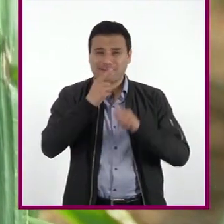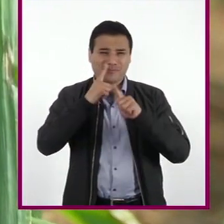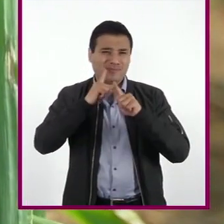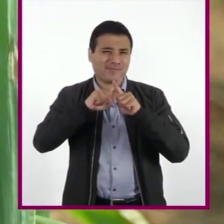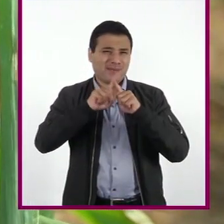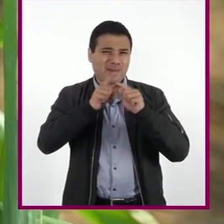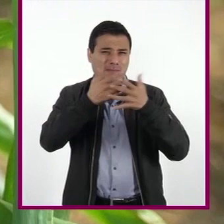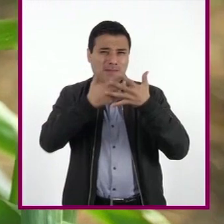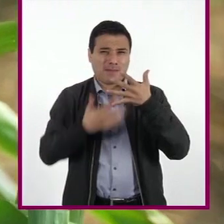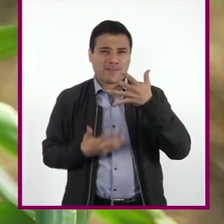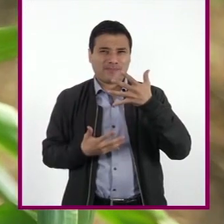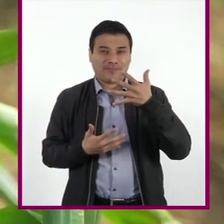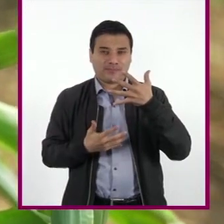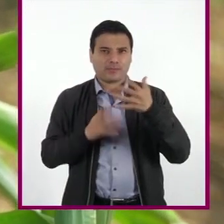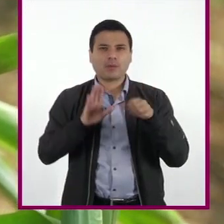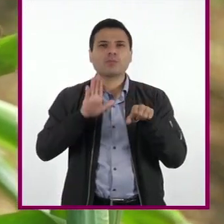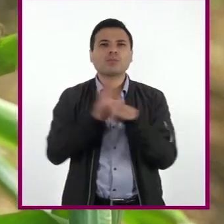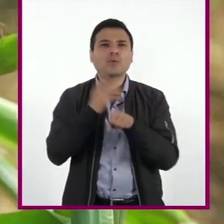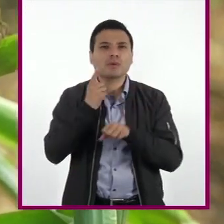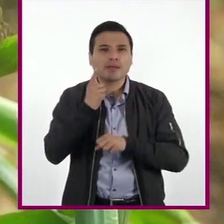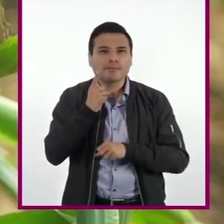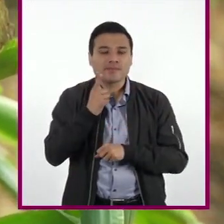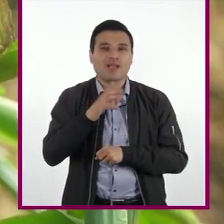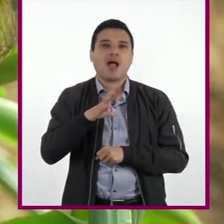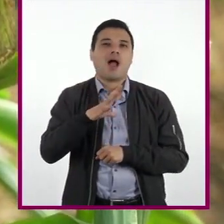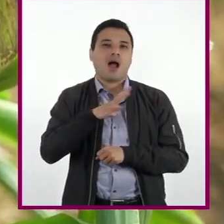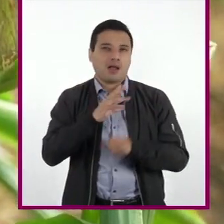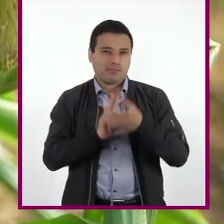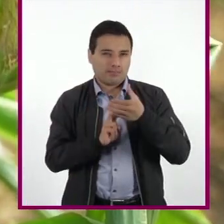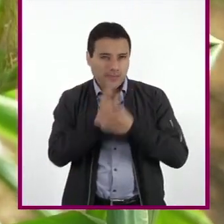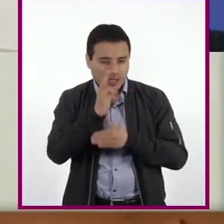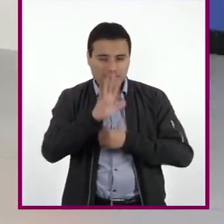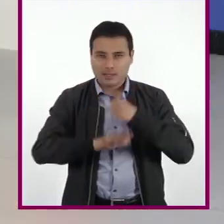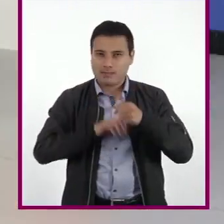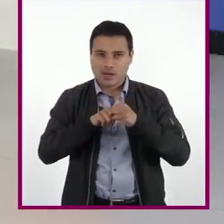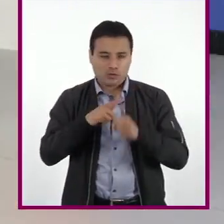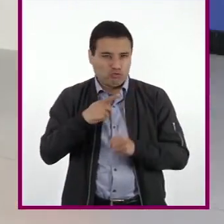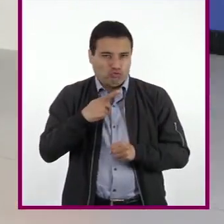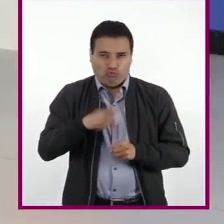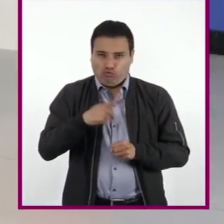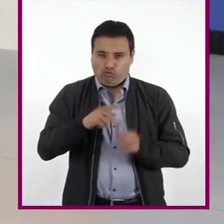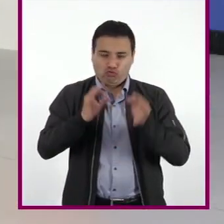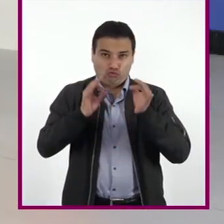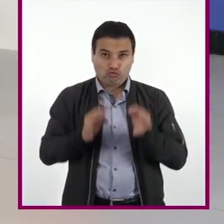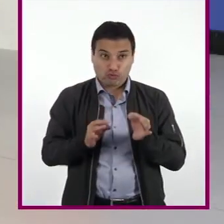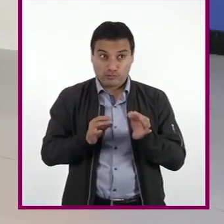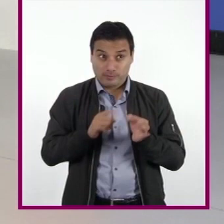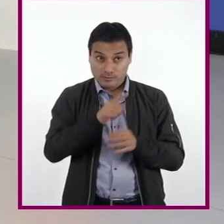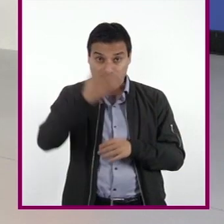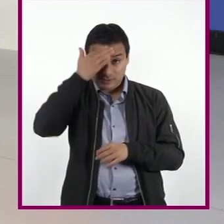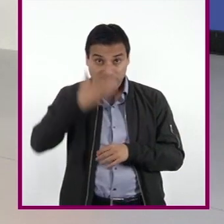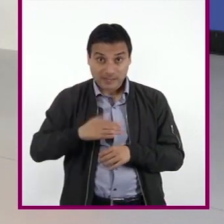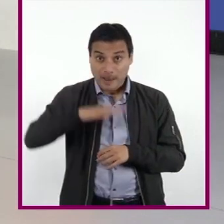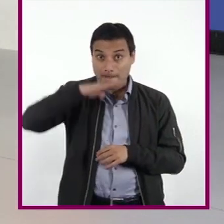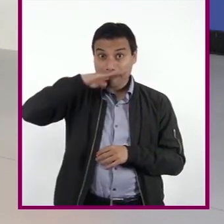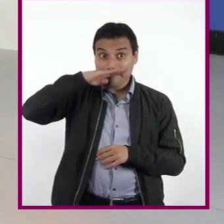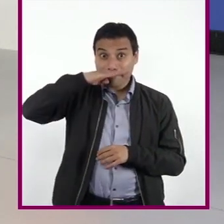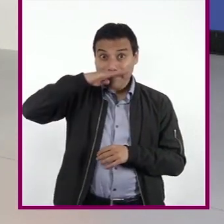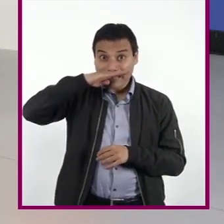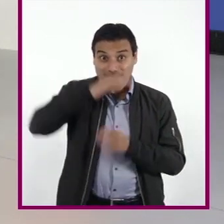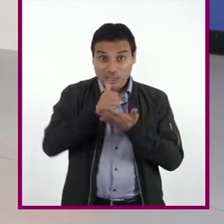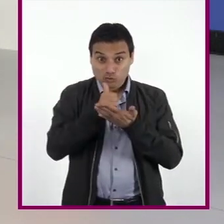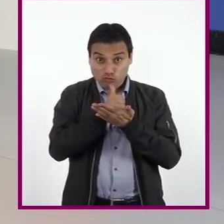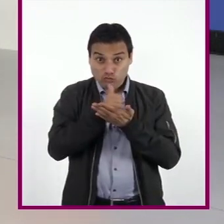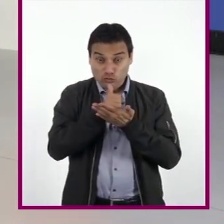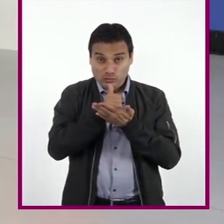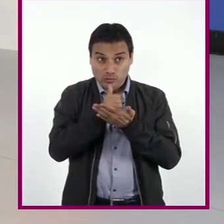platillos gracias a los grandes aportes de la biodiversidad mexicana. ¿Sabía usted que el maíz con el que hicieron su gordita no es la